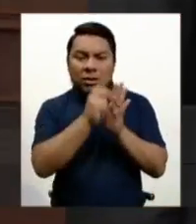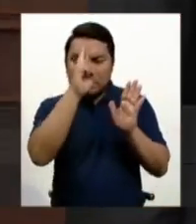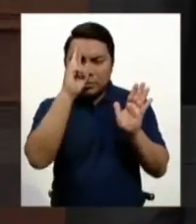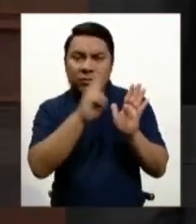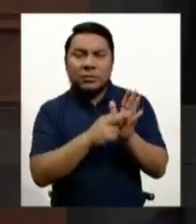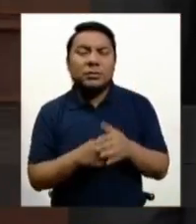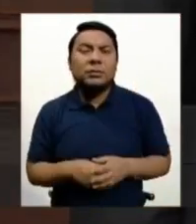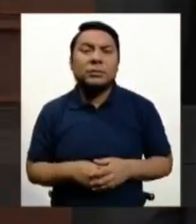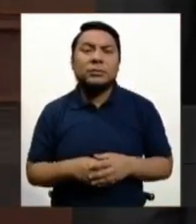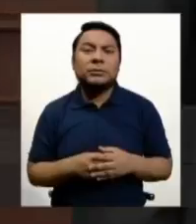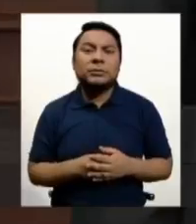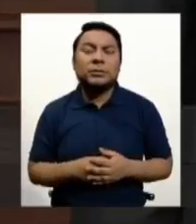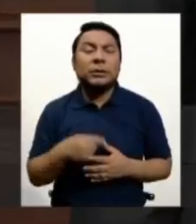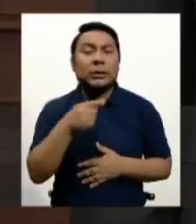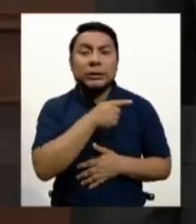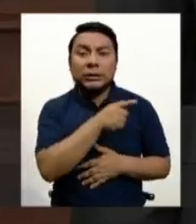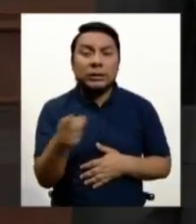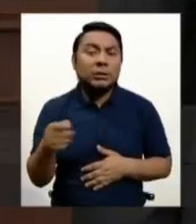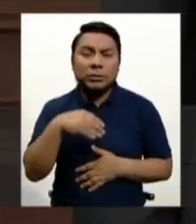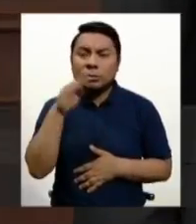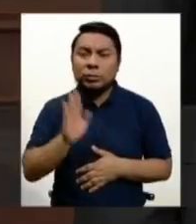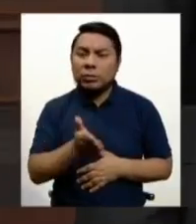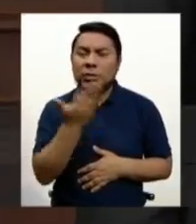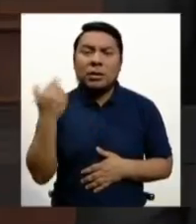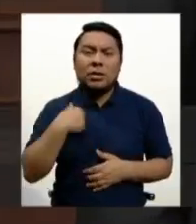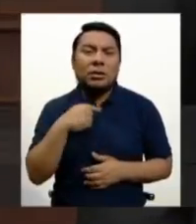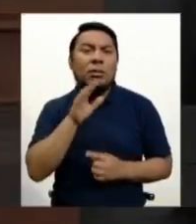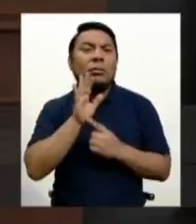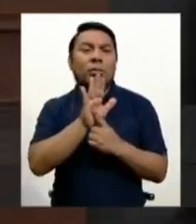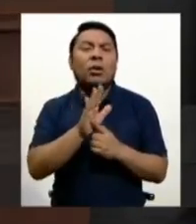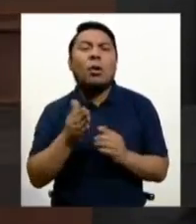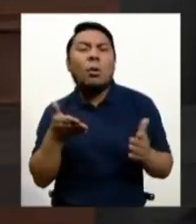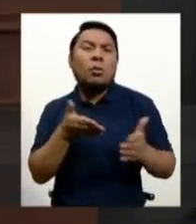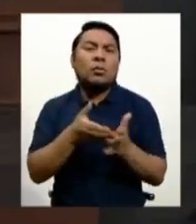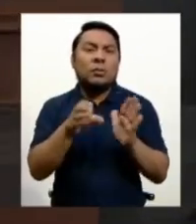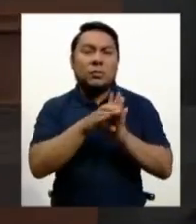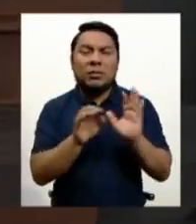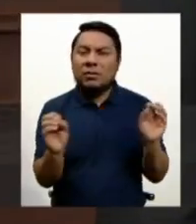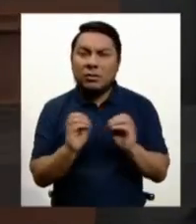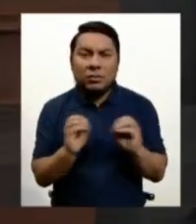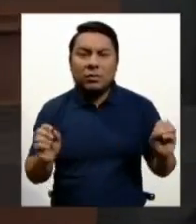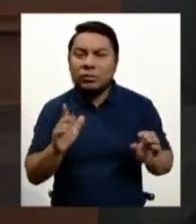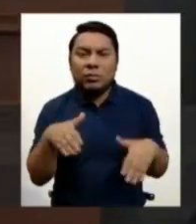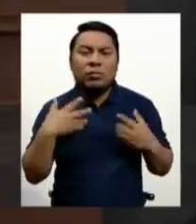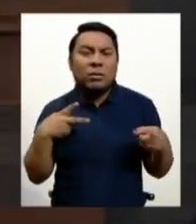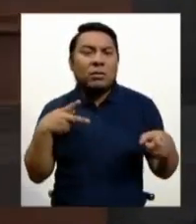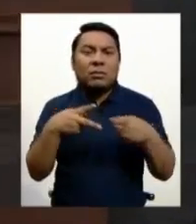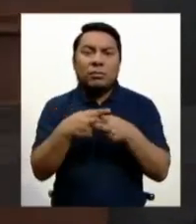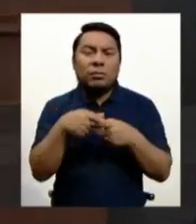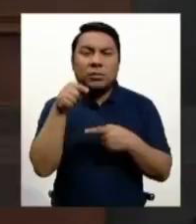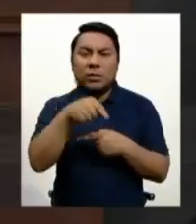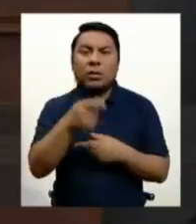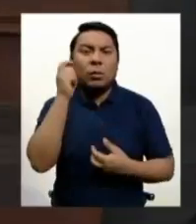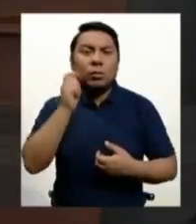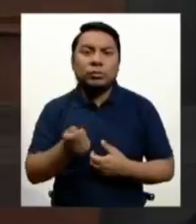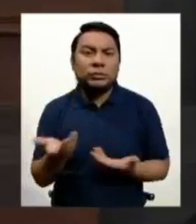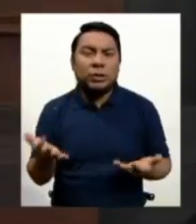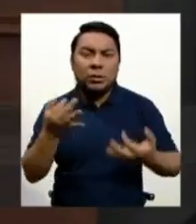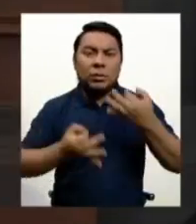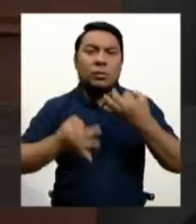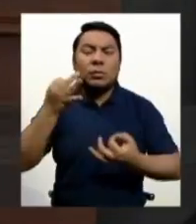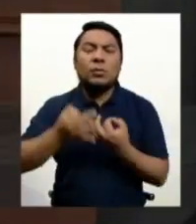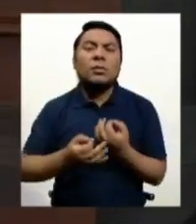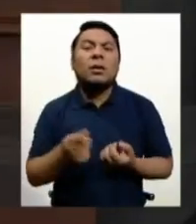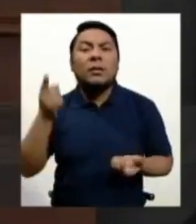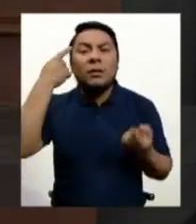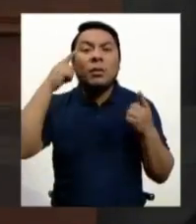ningún estado que se precie de constitucional, podría vulnerar la cosa juzgada de acuerdo